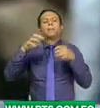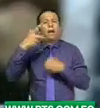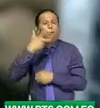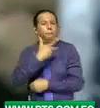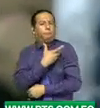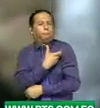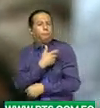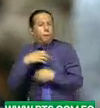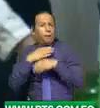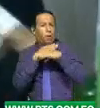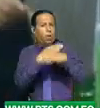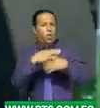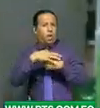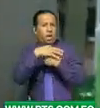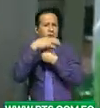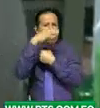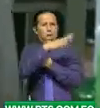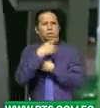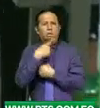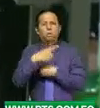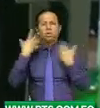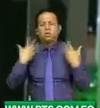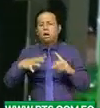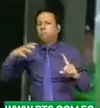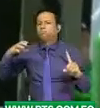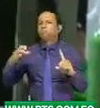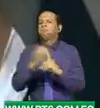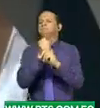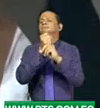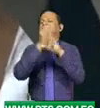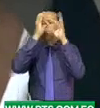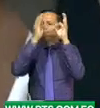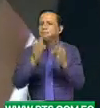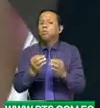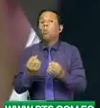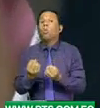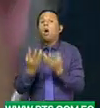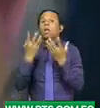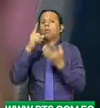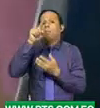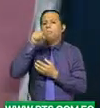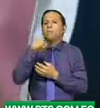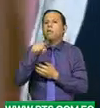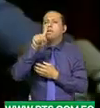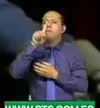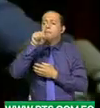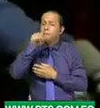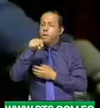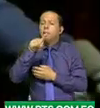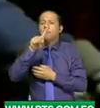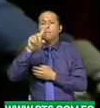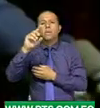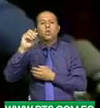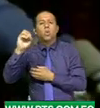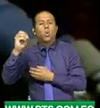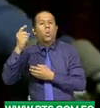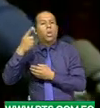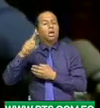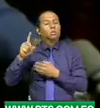como uno de sus más grandes logros tras invertir cerca de 1.000 millones de dólares. Se